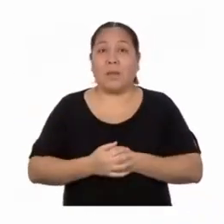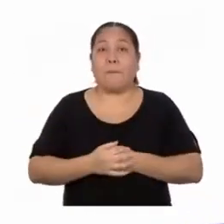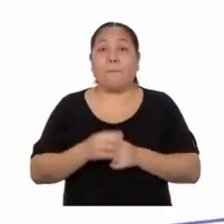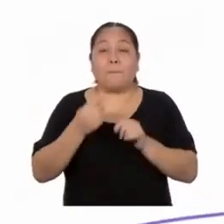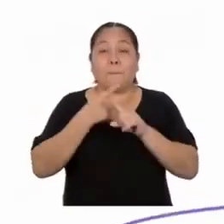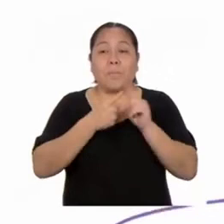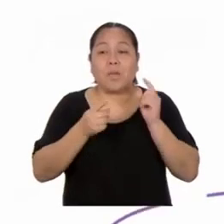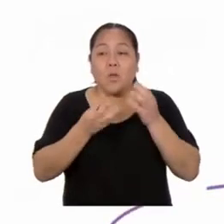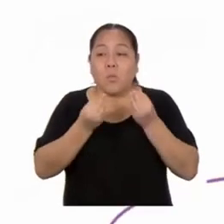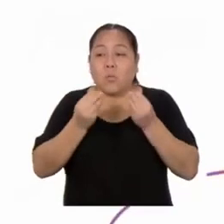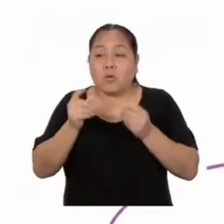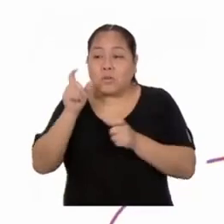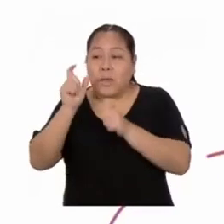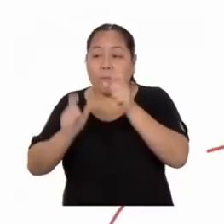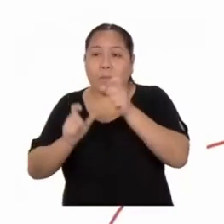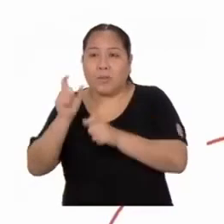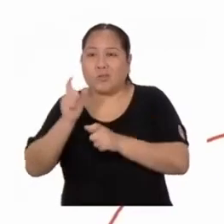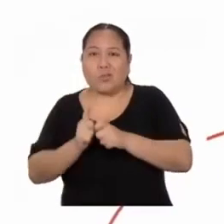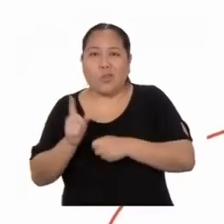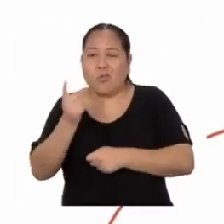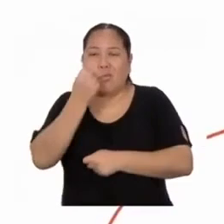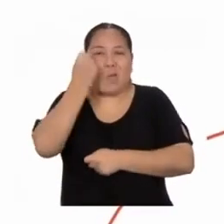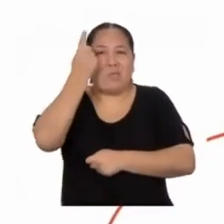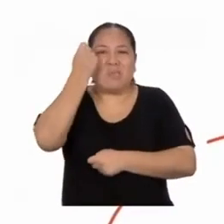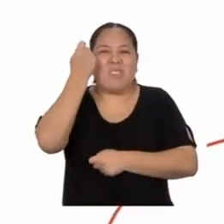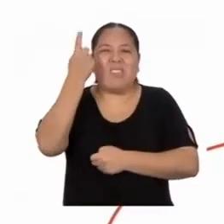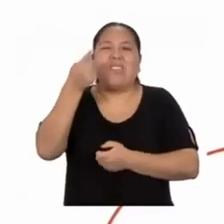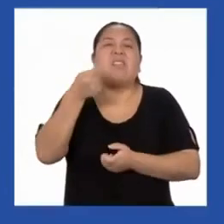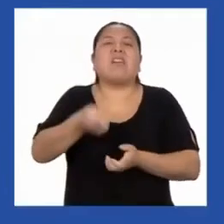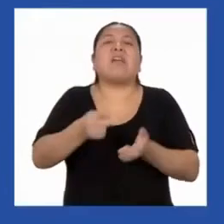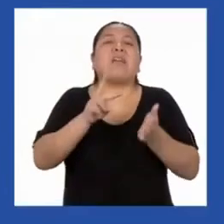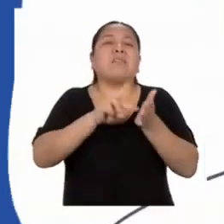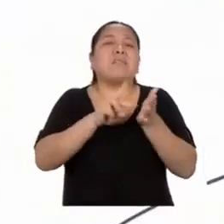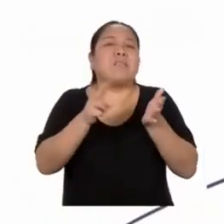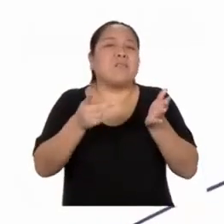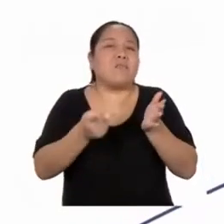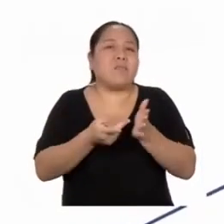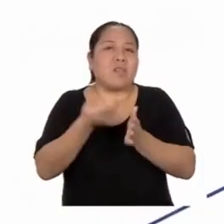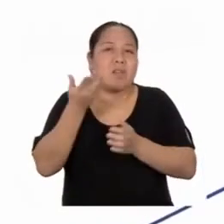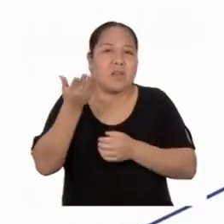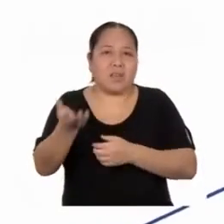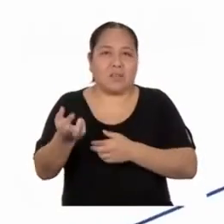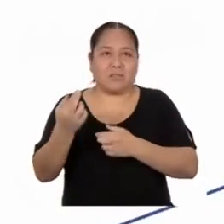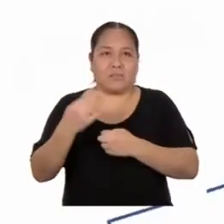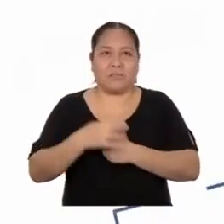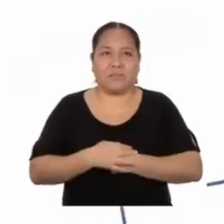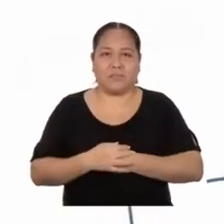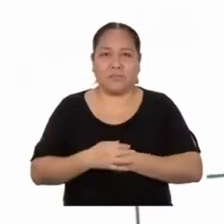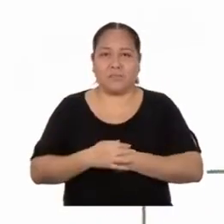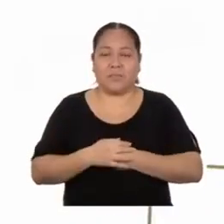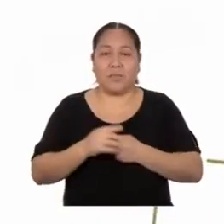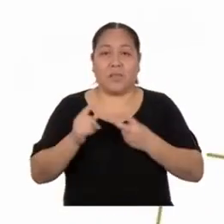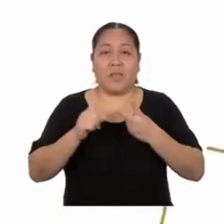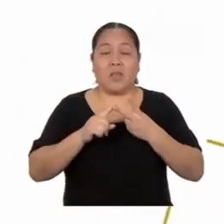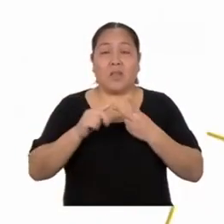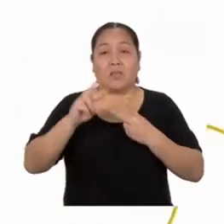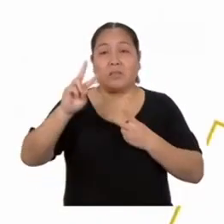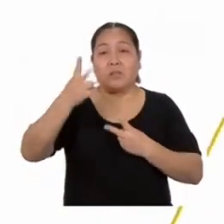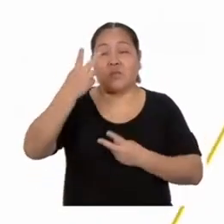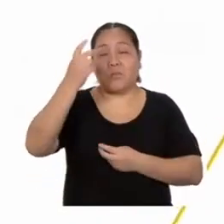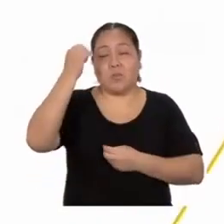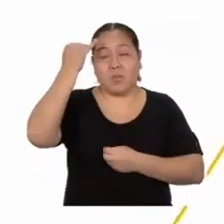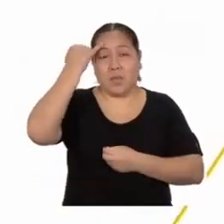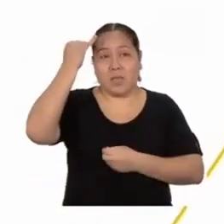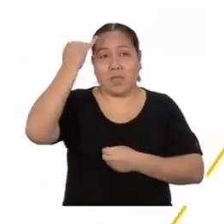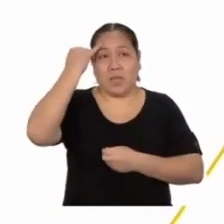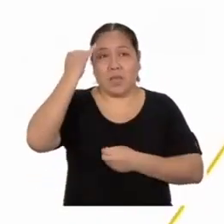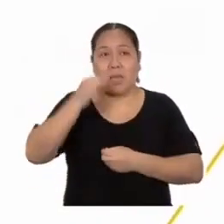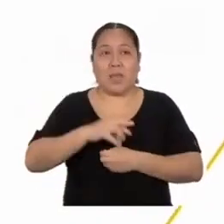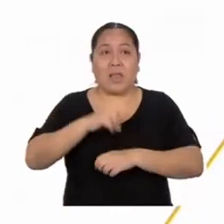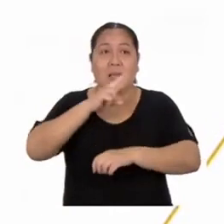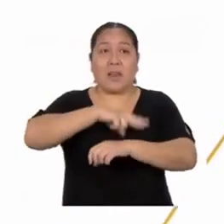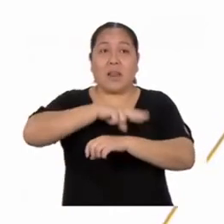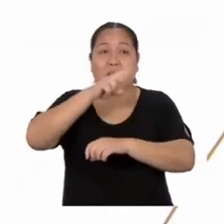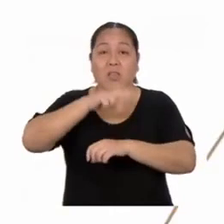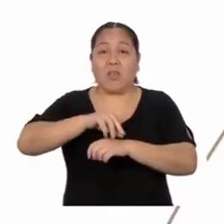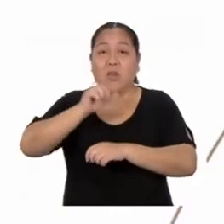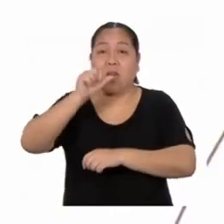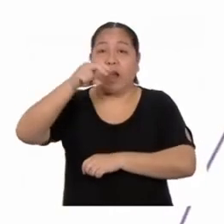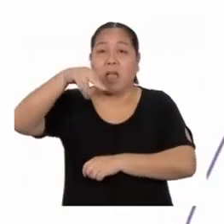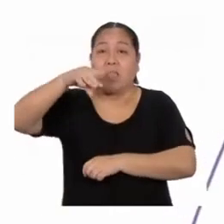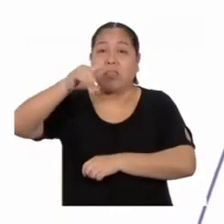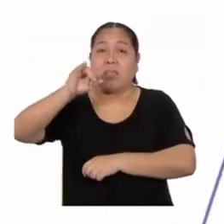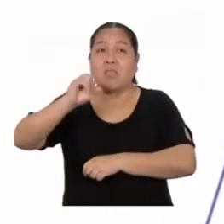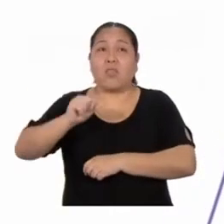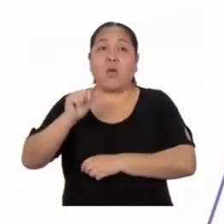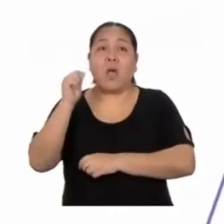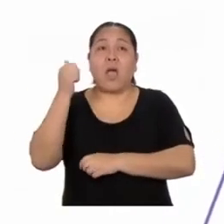la población no es consciente de lo que esto significa. Idea principal 2. La región andino-amazónica, compartida con